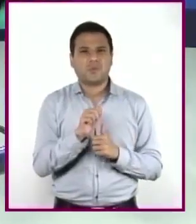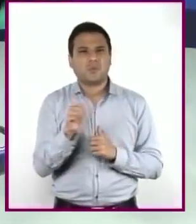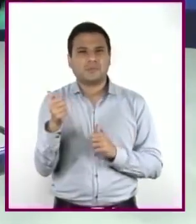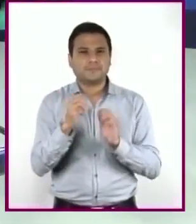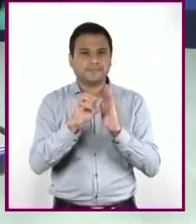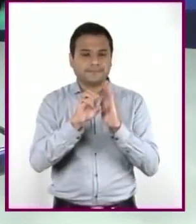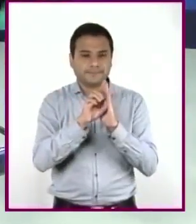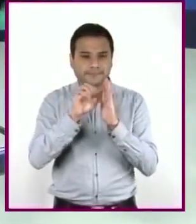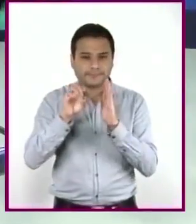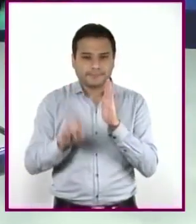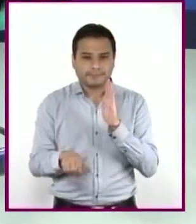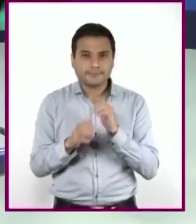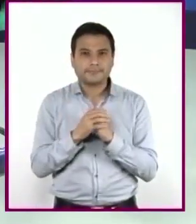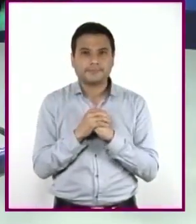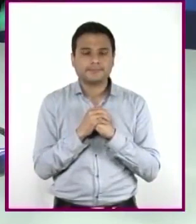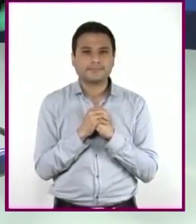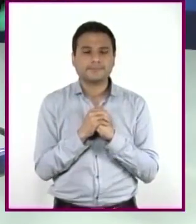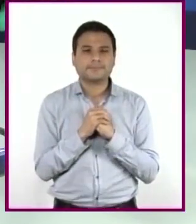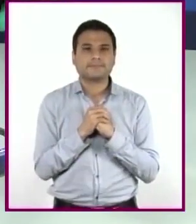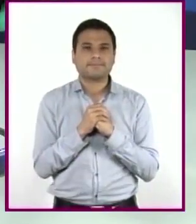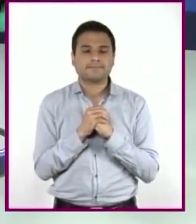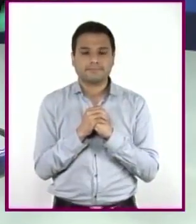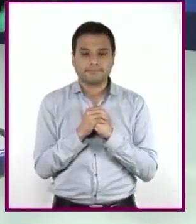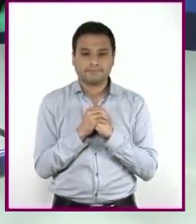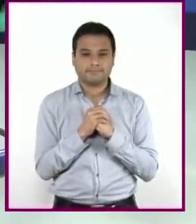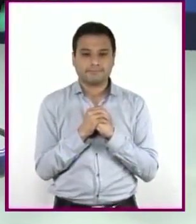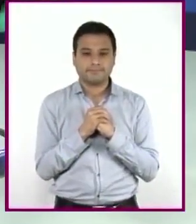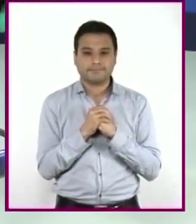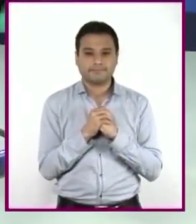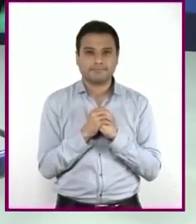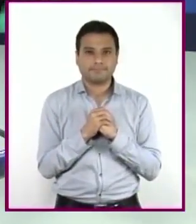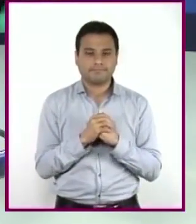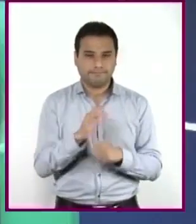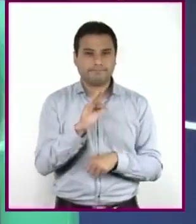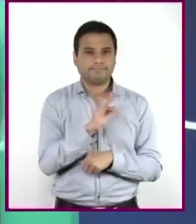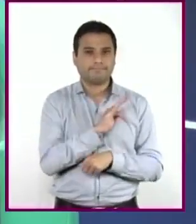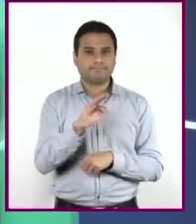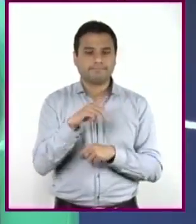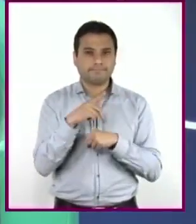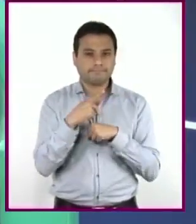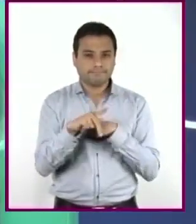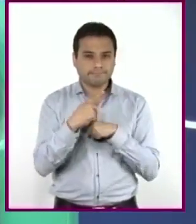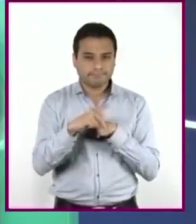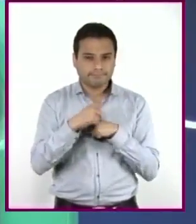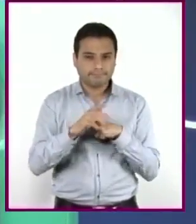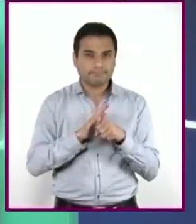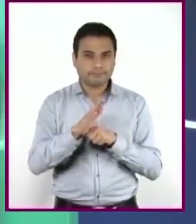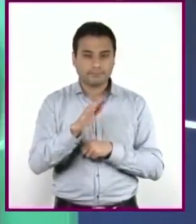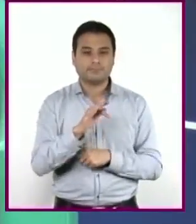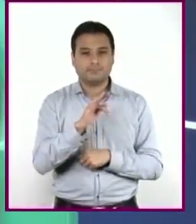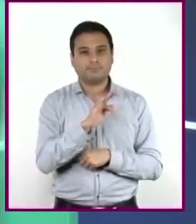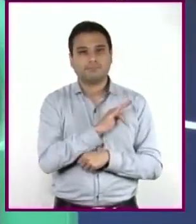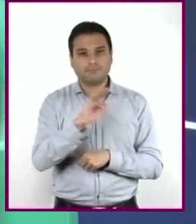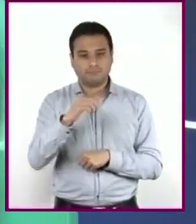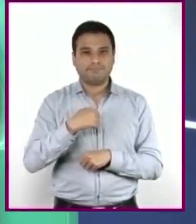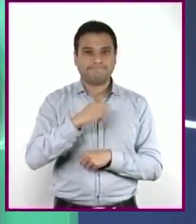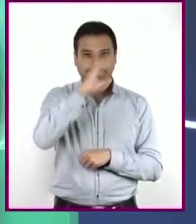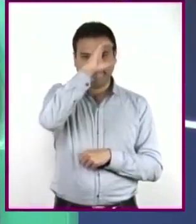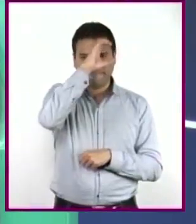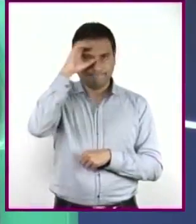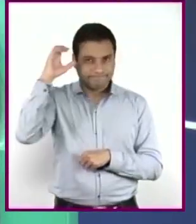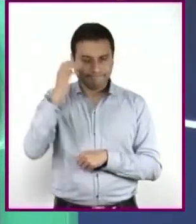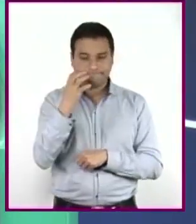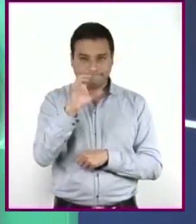Ana, nos puede hacer vulnerables en la red? Pues subir fotos